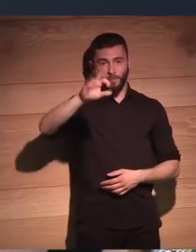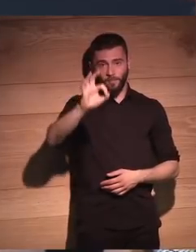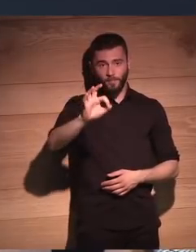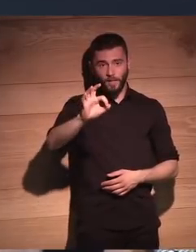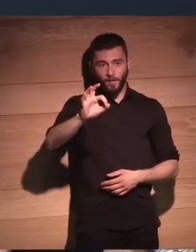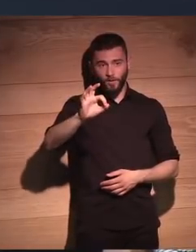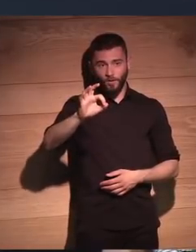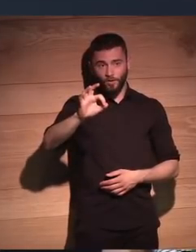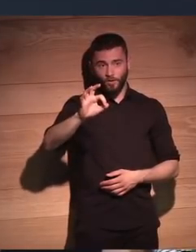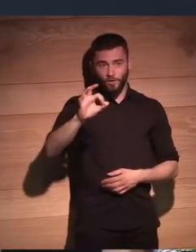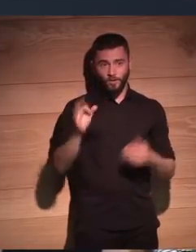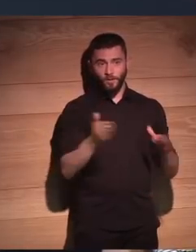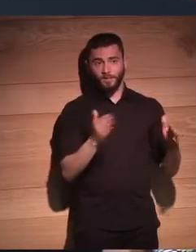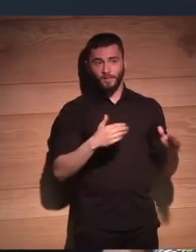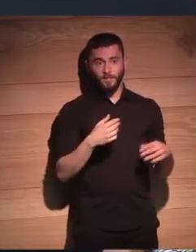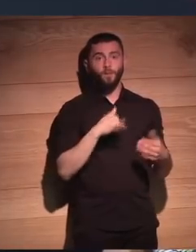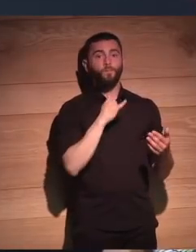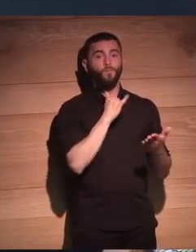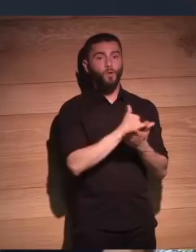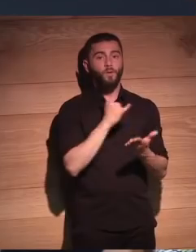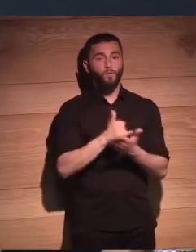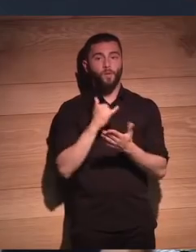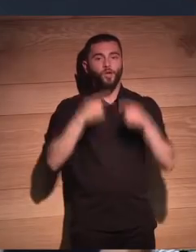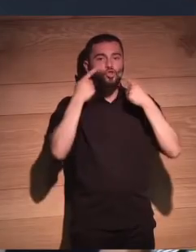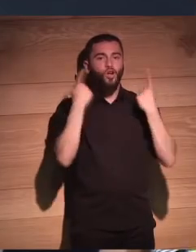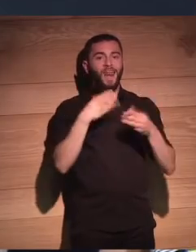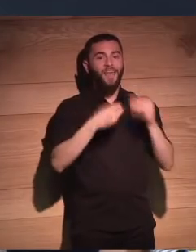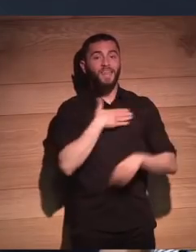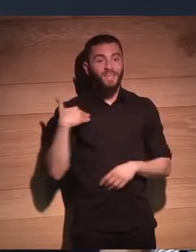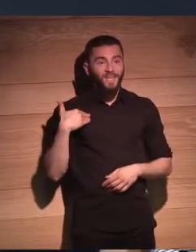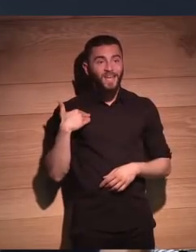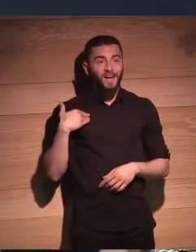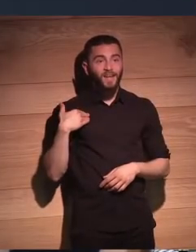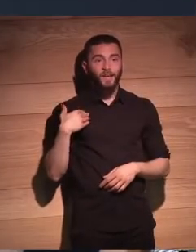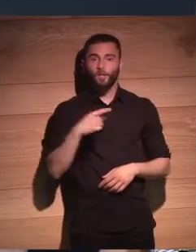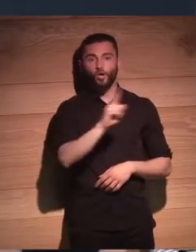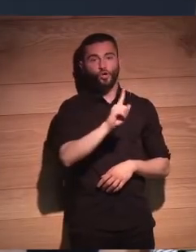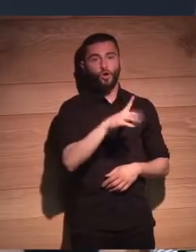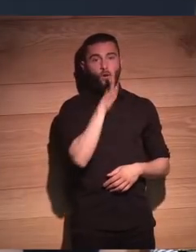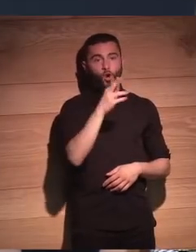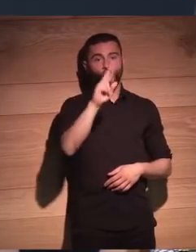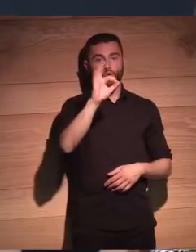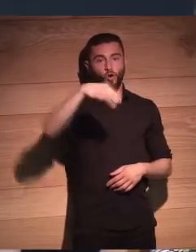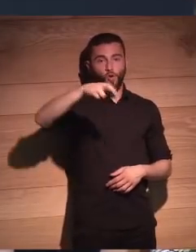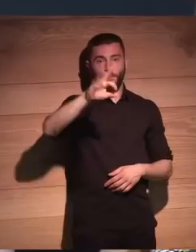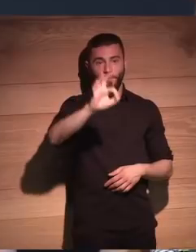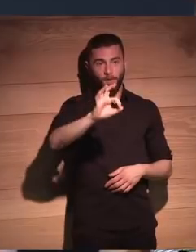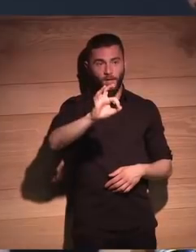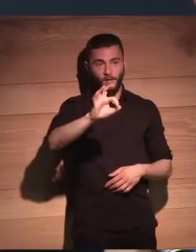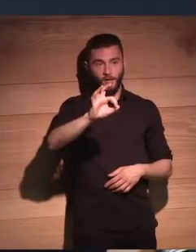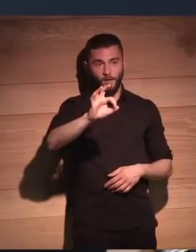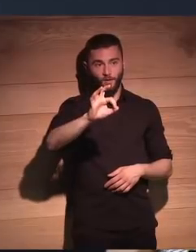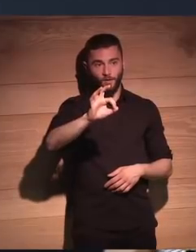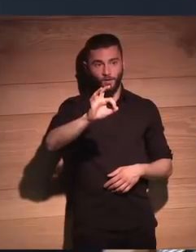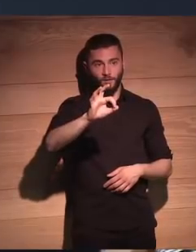West hace, había alguien que hizo hasta las pruebas y quería hacer de Joker, pero le dijeron que no porque estaba ya firmado el contrato con Romero y lo defendió, que fue Frank Sinatra.